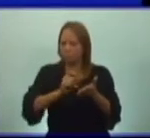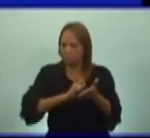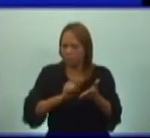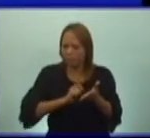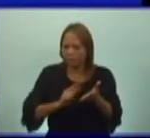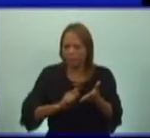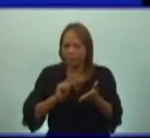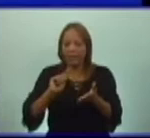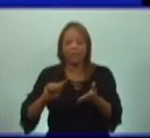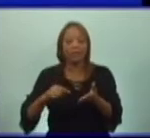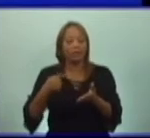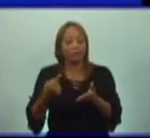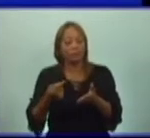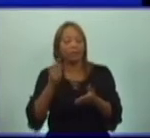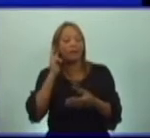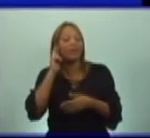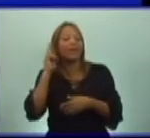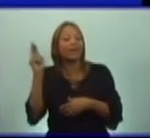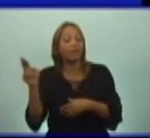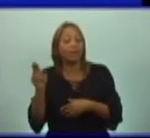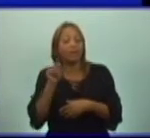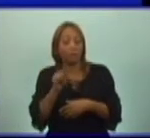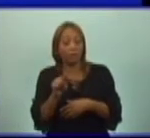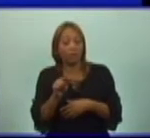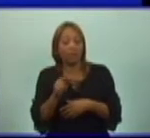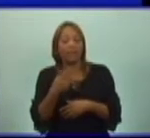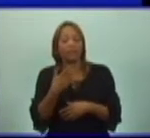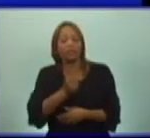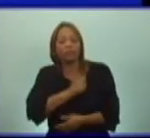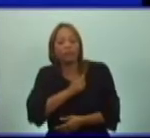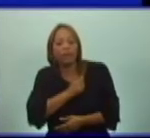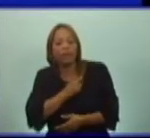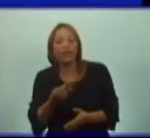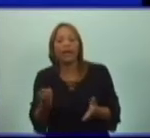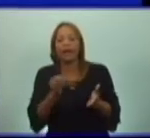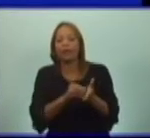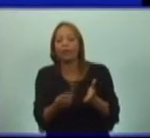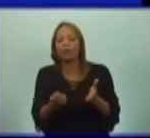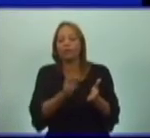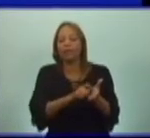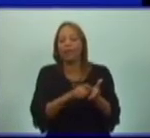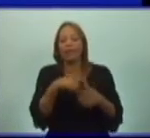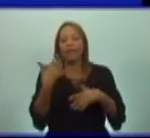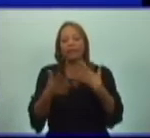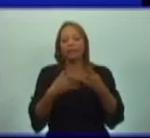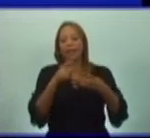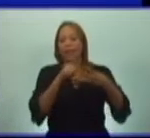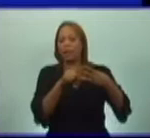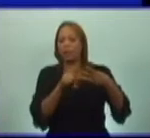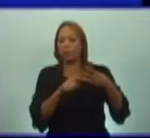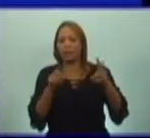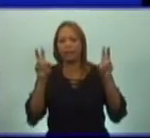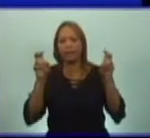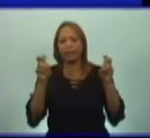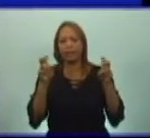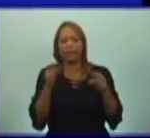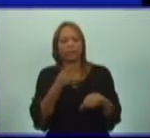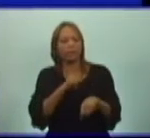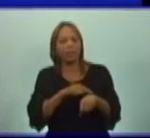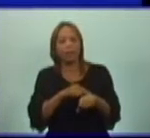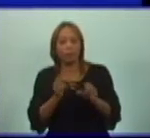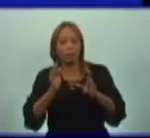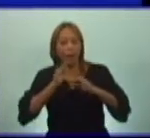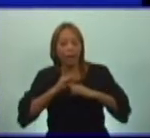y les recuerdo que si desean anotar las actividades de los tres temas y no les da